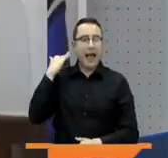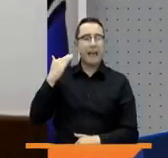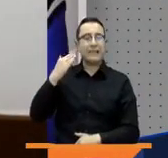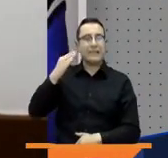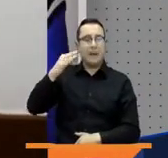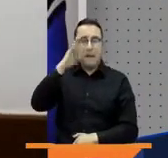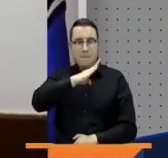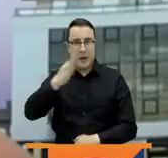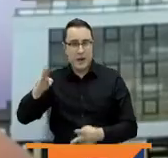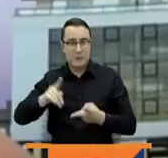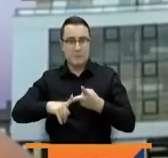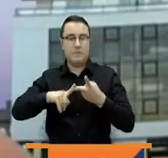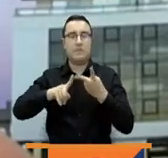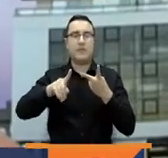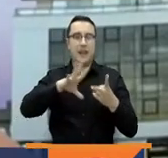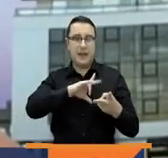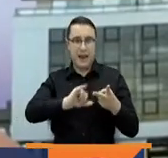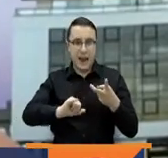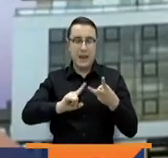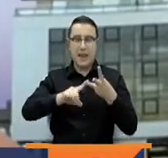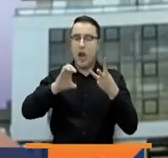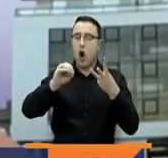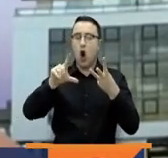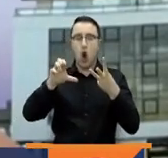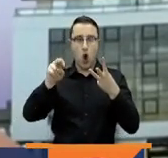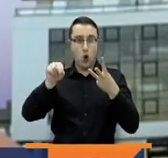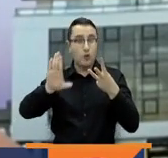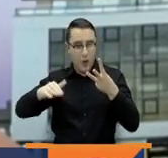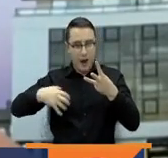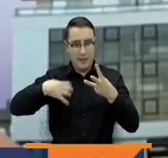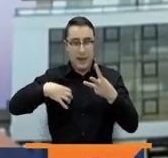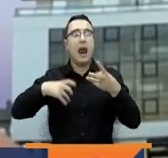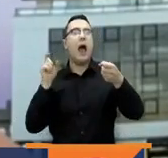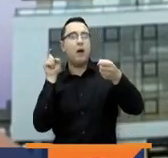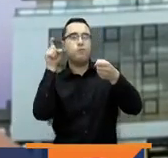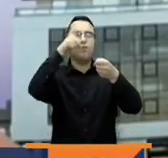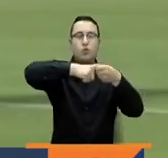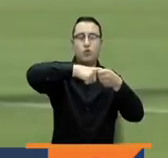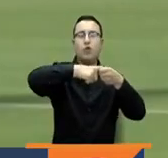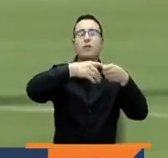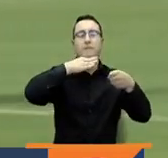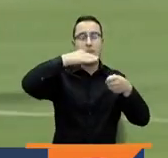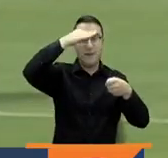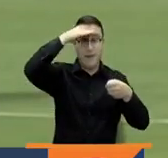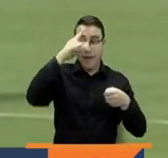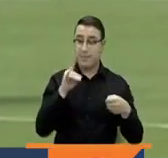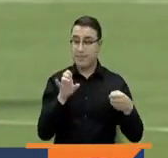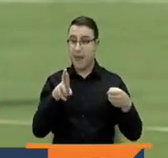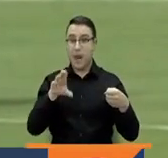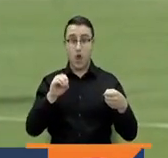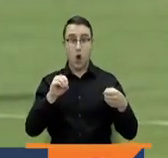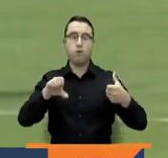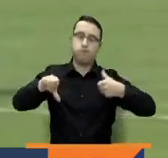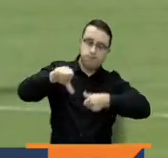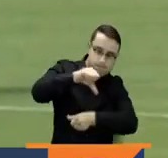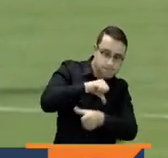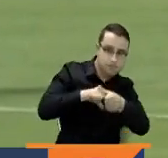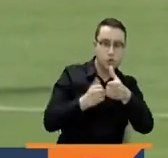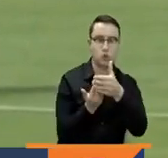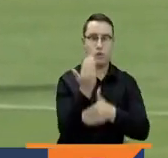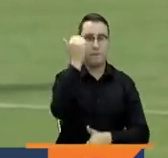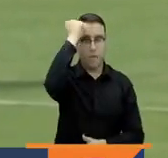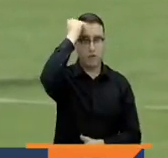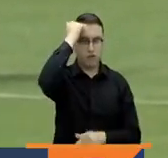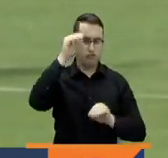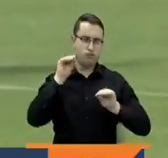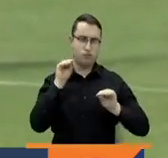de Santa Fe en Argentina, firmó su contrato con el equipo rojo de Antioquia, reemplazando a Hernán Darío Bolillo Gómez. Comesaña vuelve al